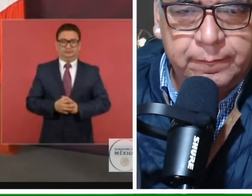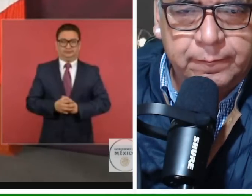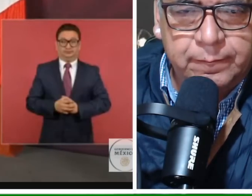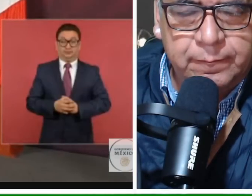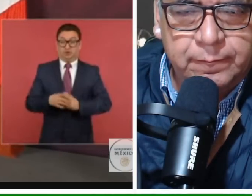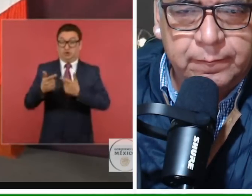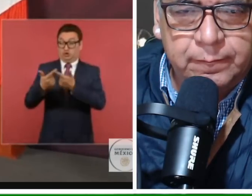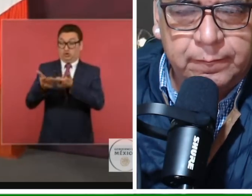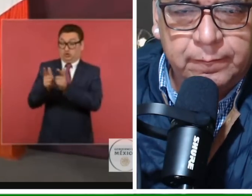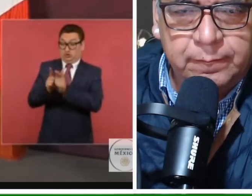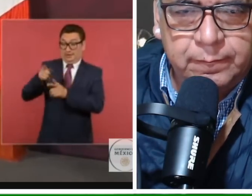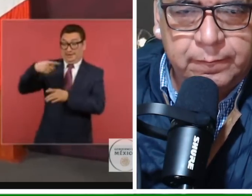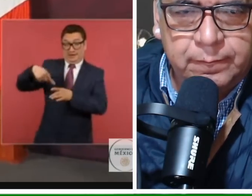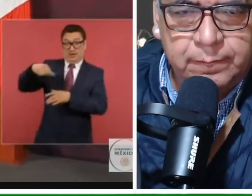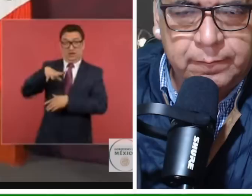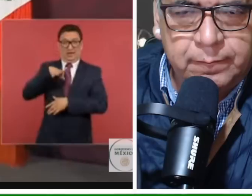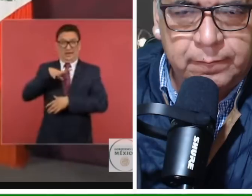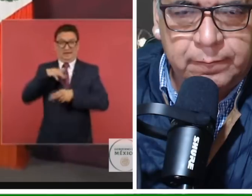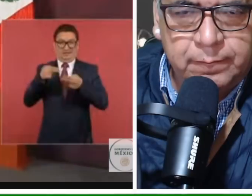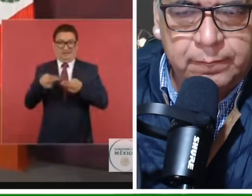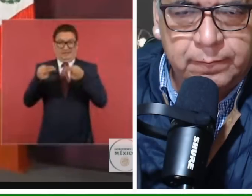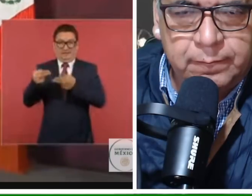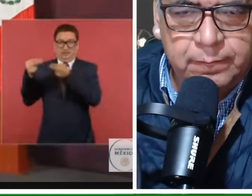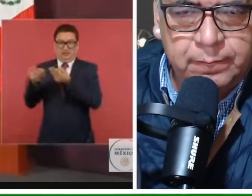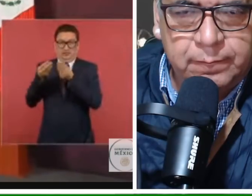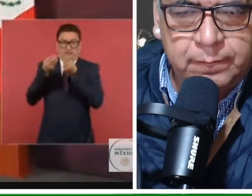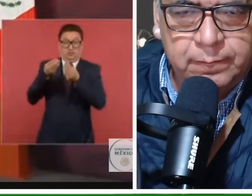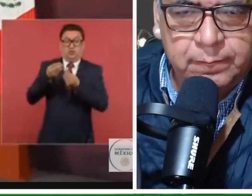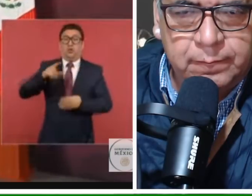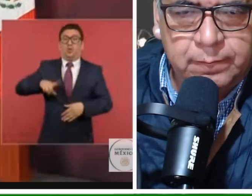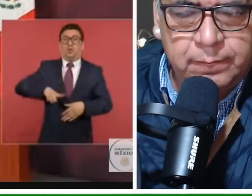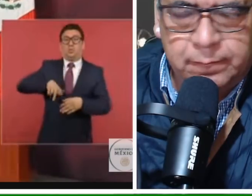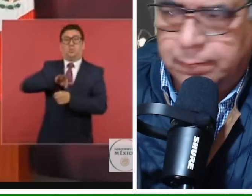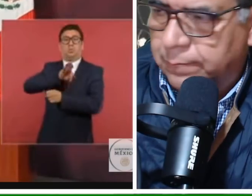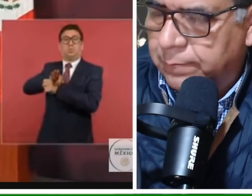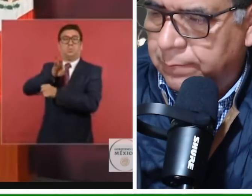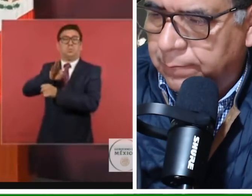muchos negocios al amparo del poder público,